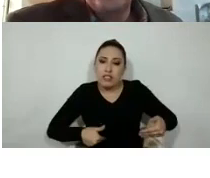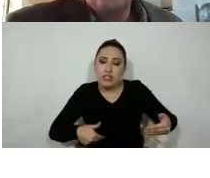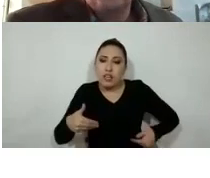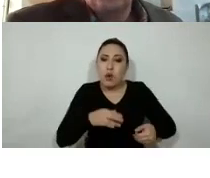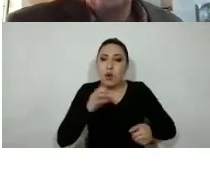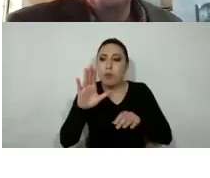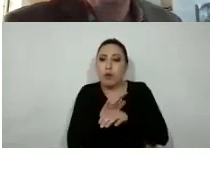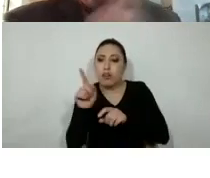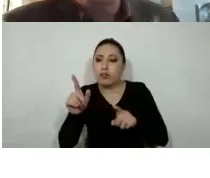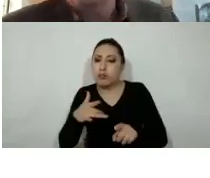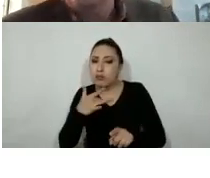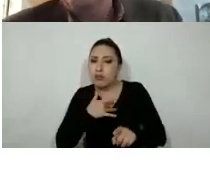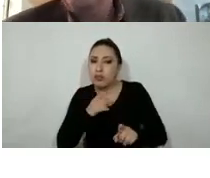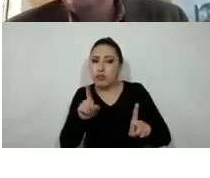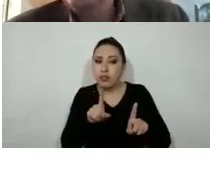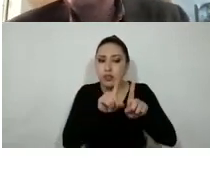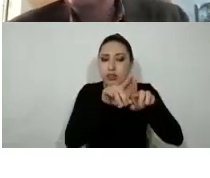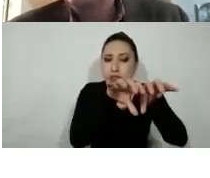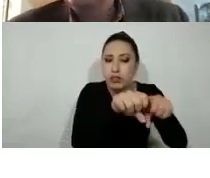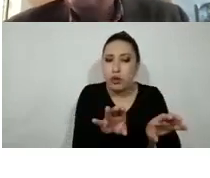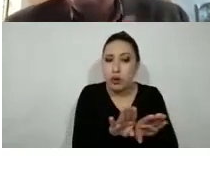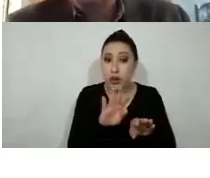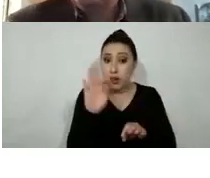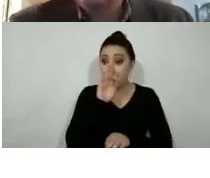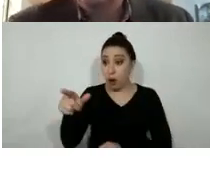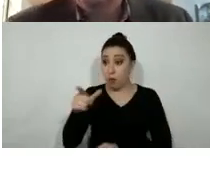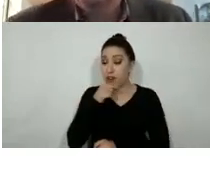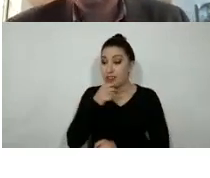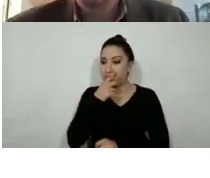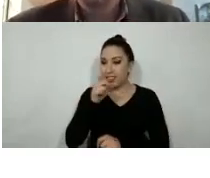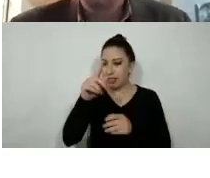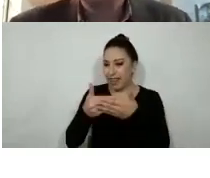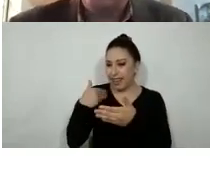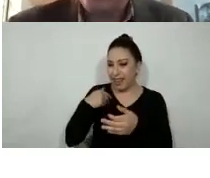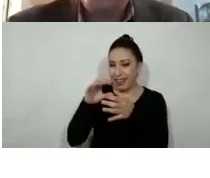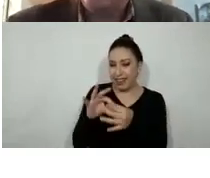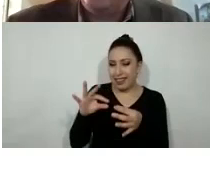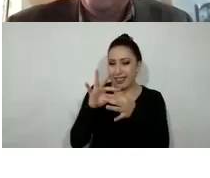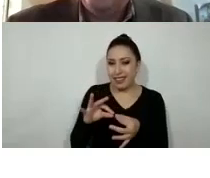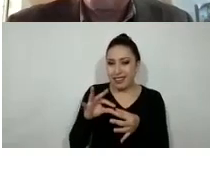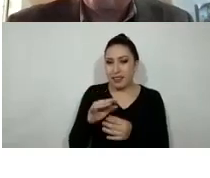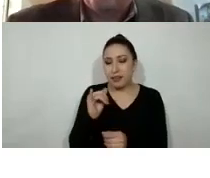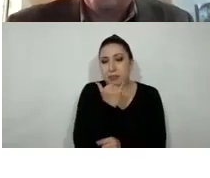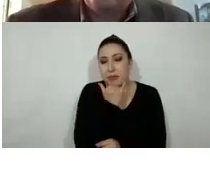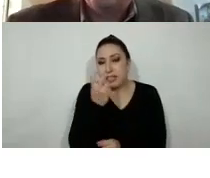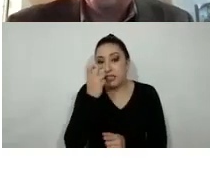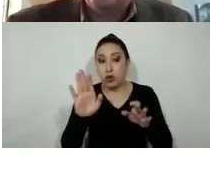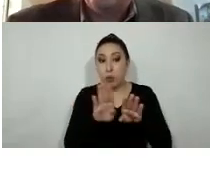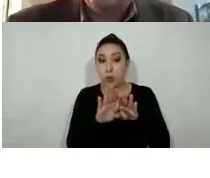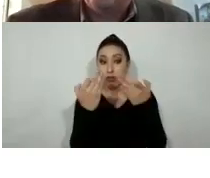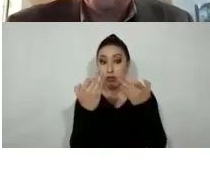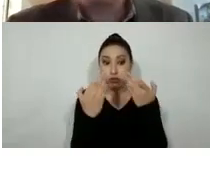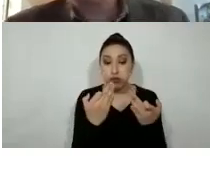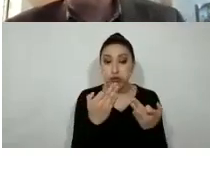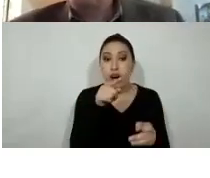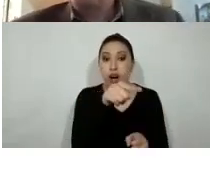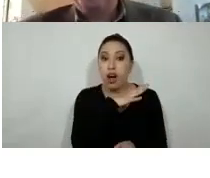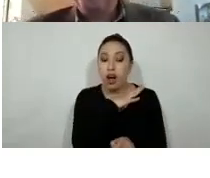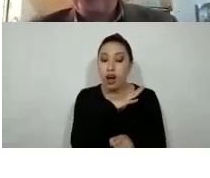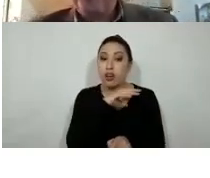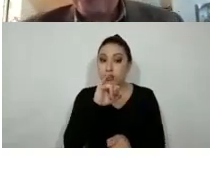entonces ellos, si narran lo que acabo yo de decir, les dicen, bueno, es que eso no es flagrancia. Entonces, pues ahí se